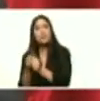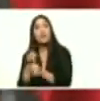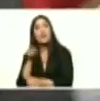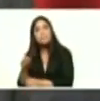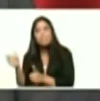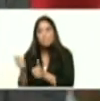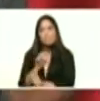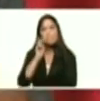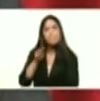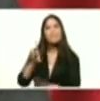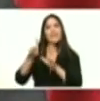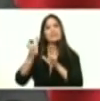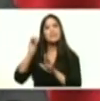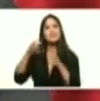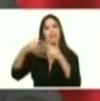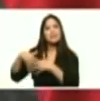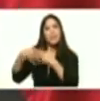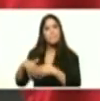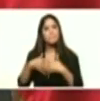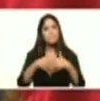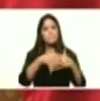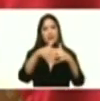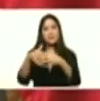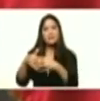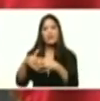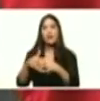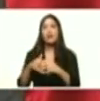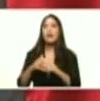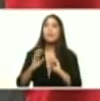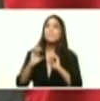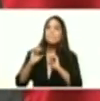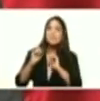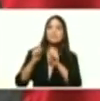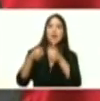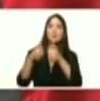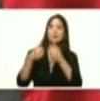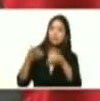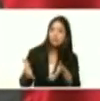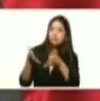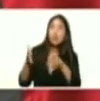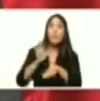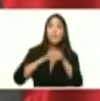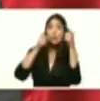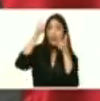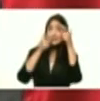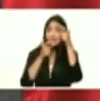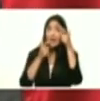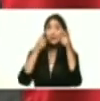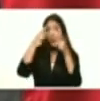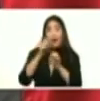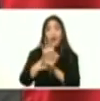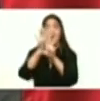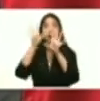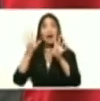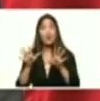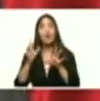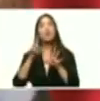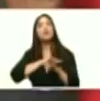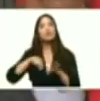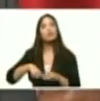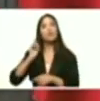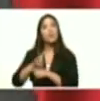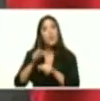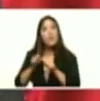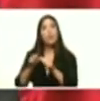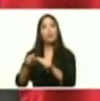allí encontré más de 60 empresas, presidente, que comenzamos a ir habilitándolas, por una, porque el presidente Chávez, tenía esa claridad, nos corresponde a nosotros,